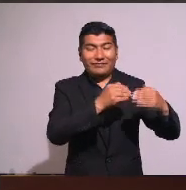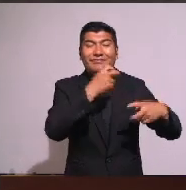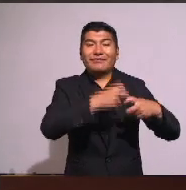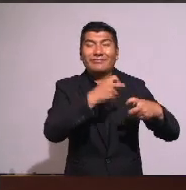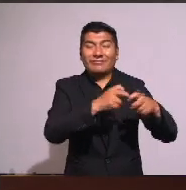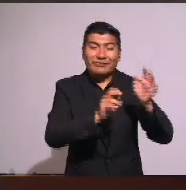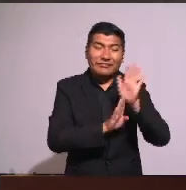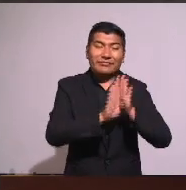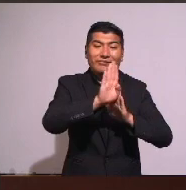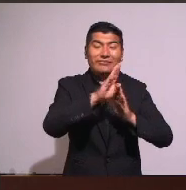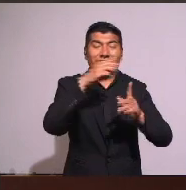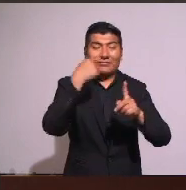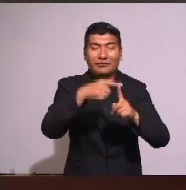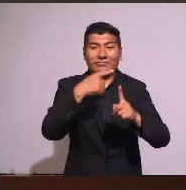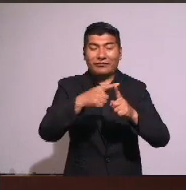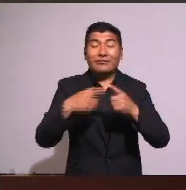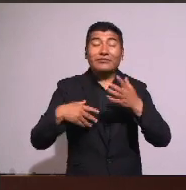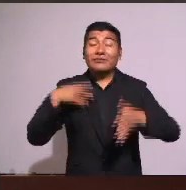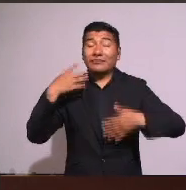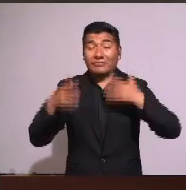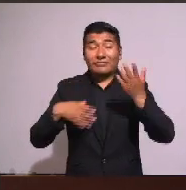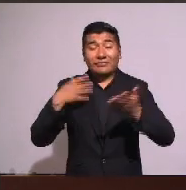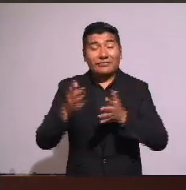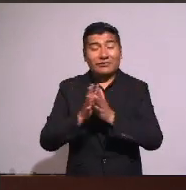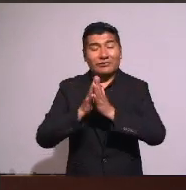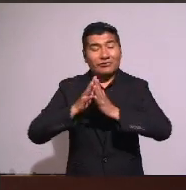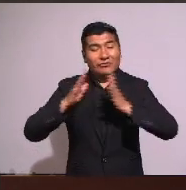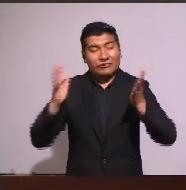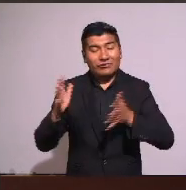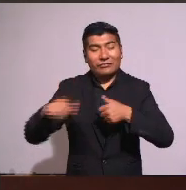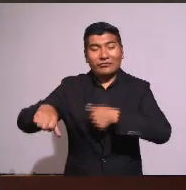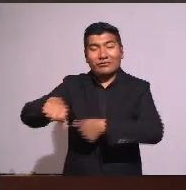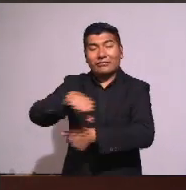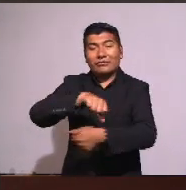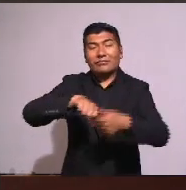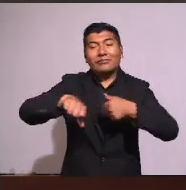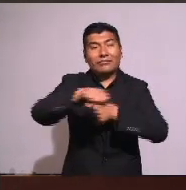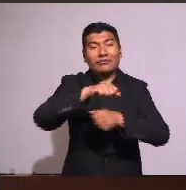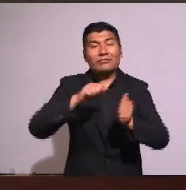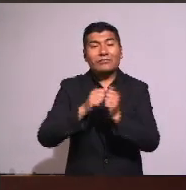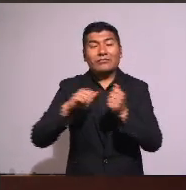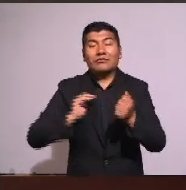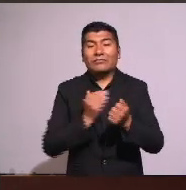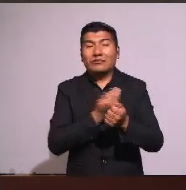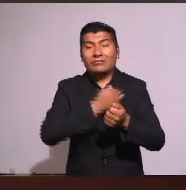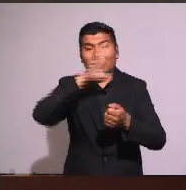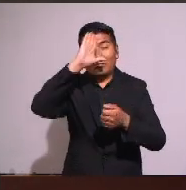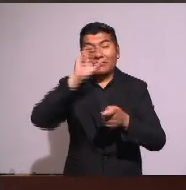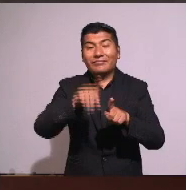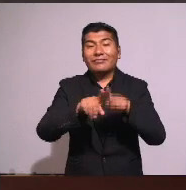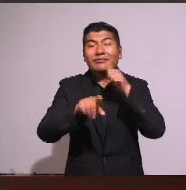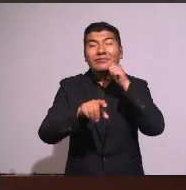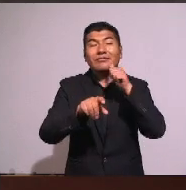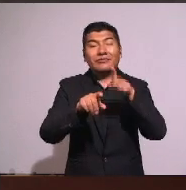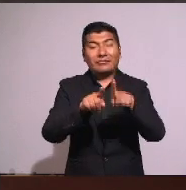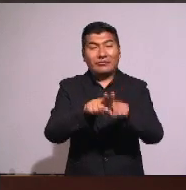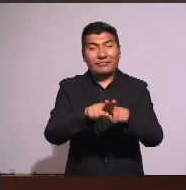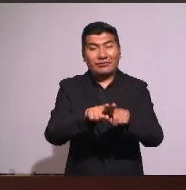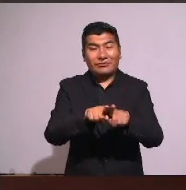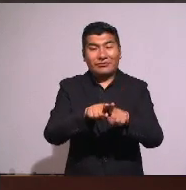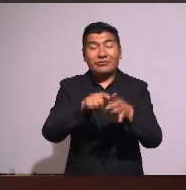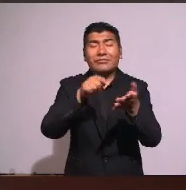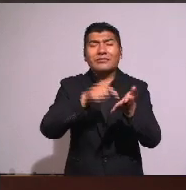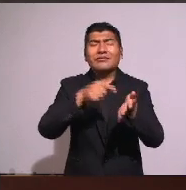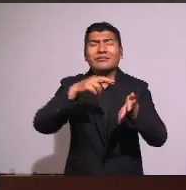relaciones positivas, gozosas, llenas de fraternidad con nuestros hermanos.